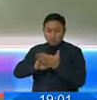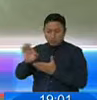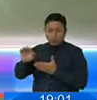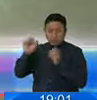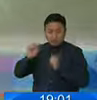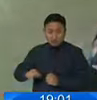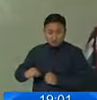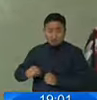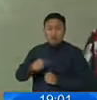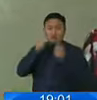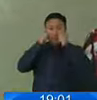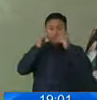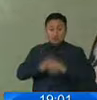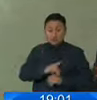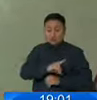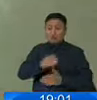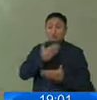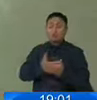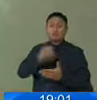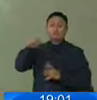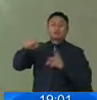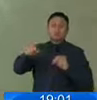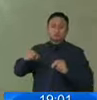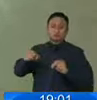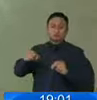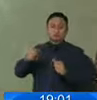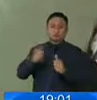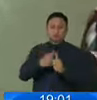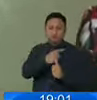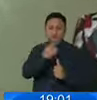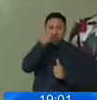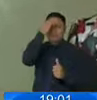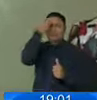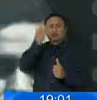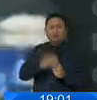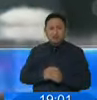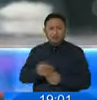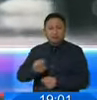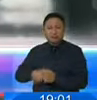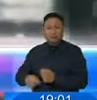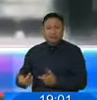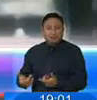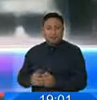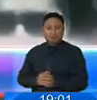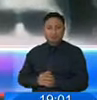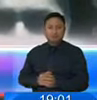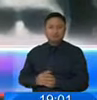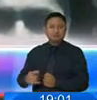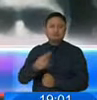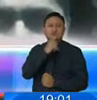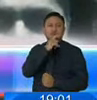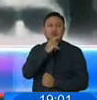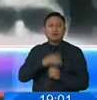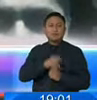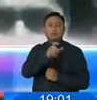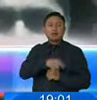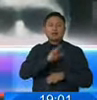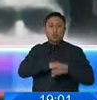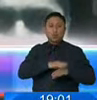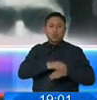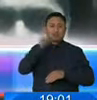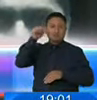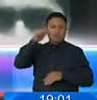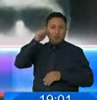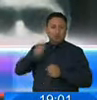una prueba dentro del proceso. Eso primero nos llama la atención, cómo se filtró. Que hay que investigar quién filtró el audio, dicen, y